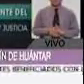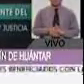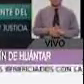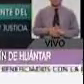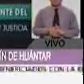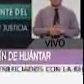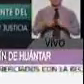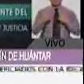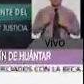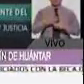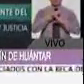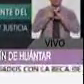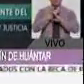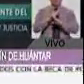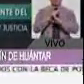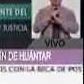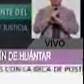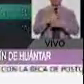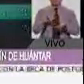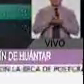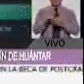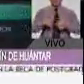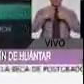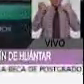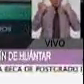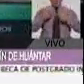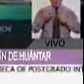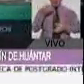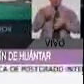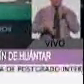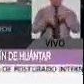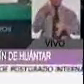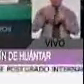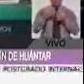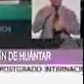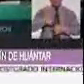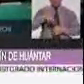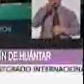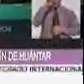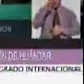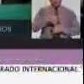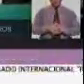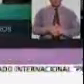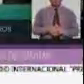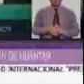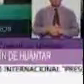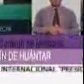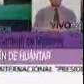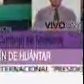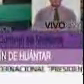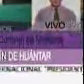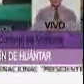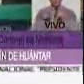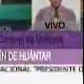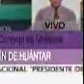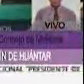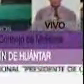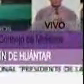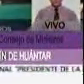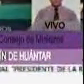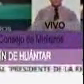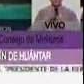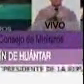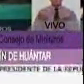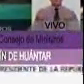Yo rechazo que las decisiones judiciales de la República del Perú se realizan sobre la base